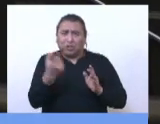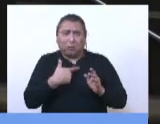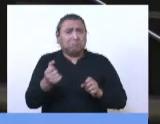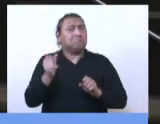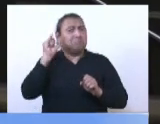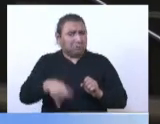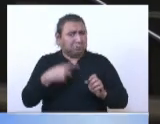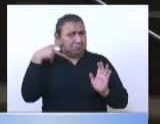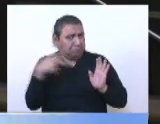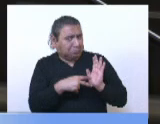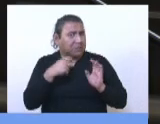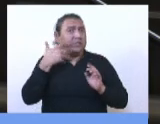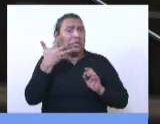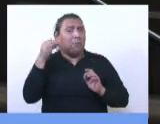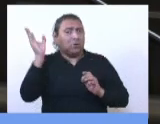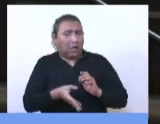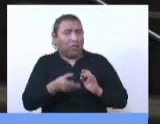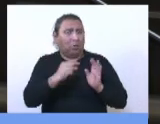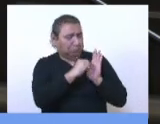dice ahí el 5%